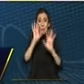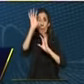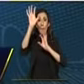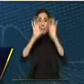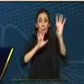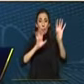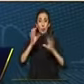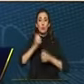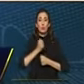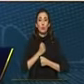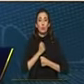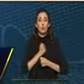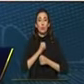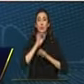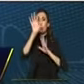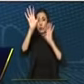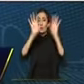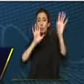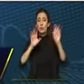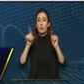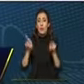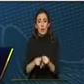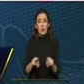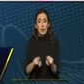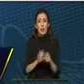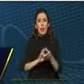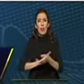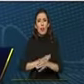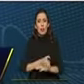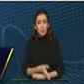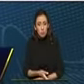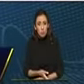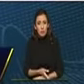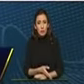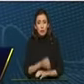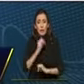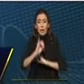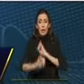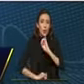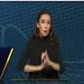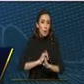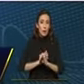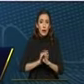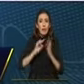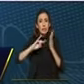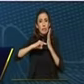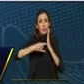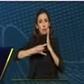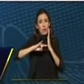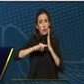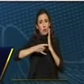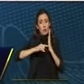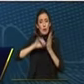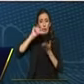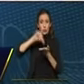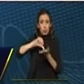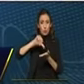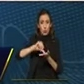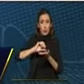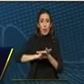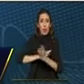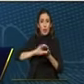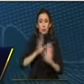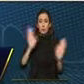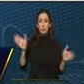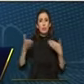museos, nuestros museos. ¿Cómo podría ser posible que después de un evento internacional de arquitectura y de ciudades, de urbanidad,